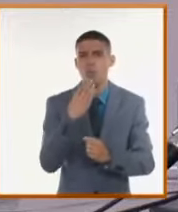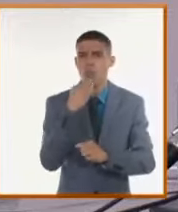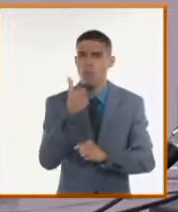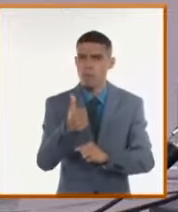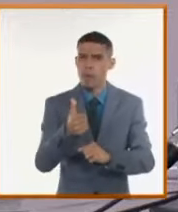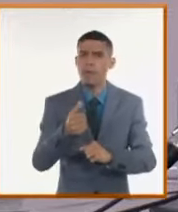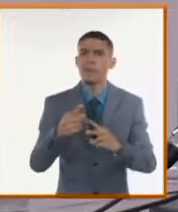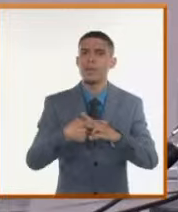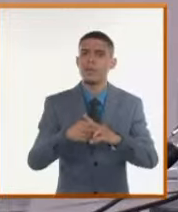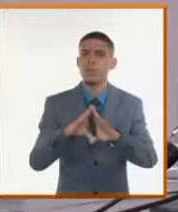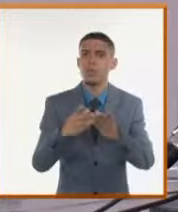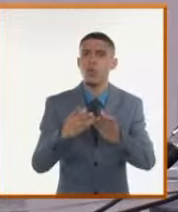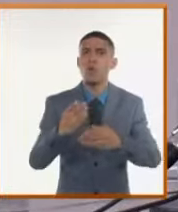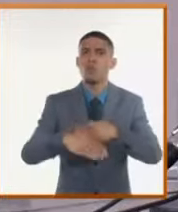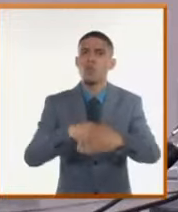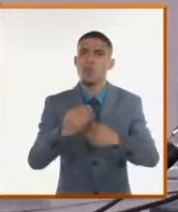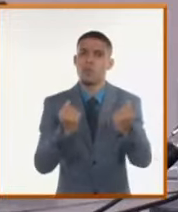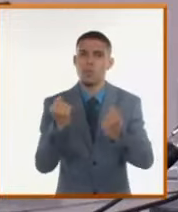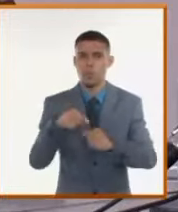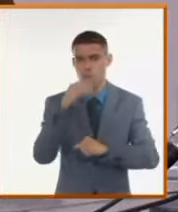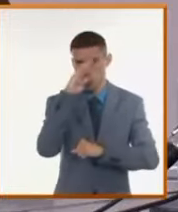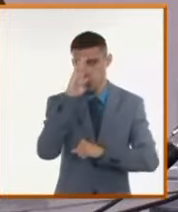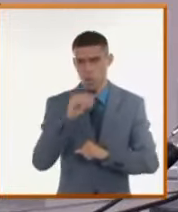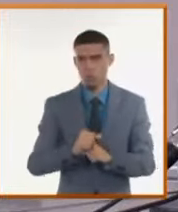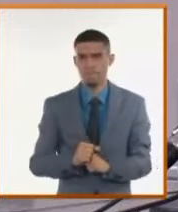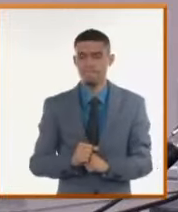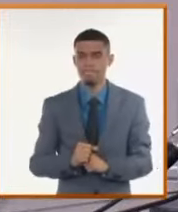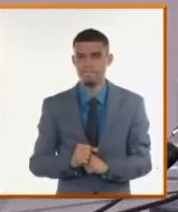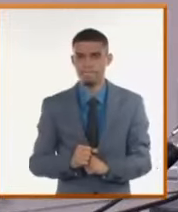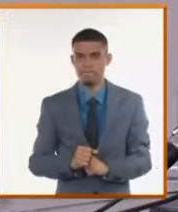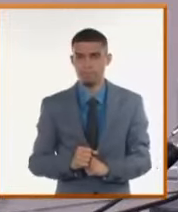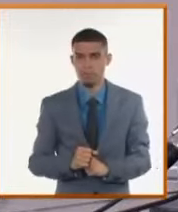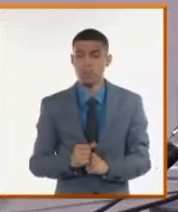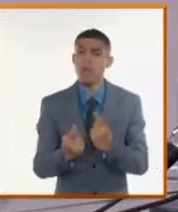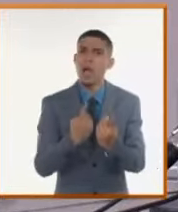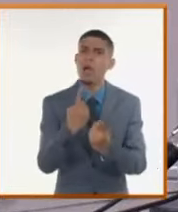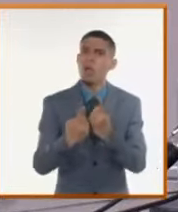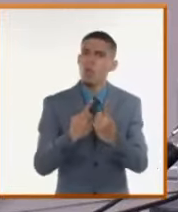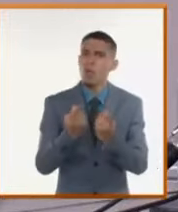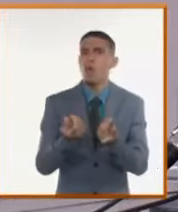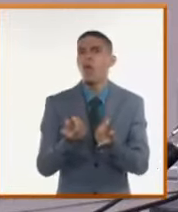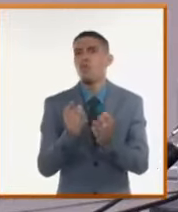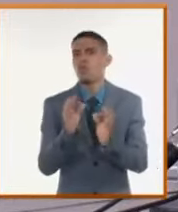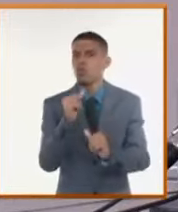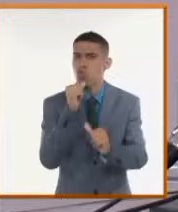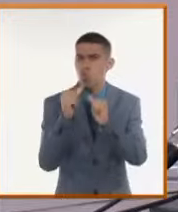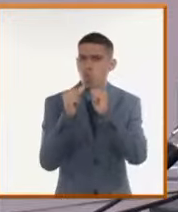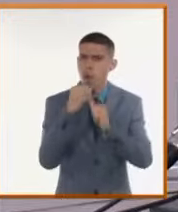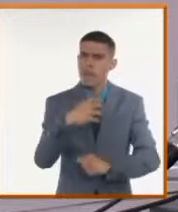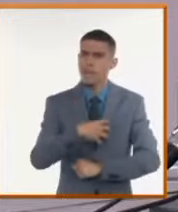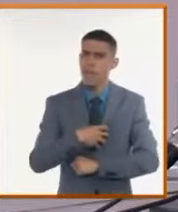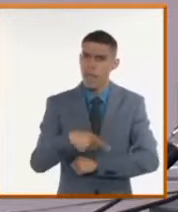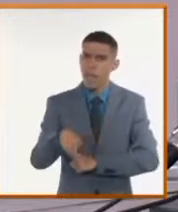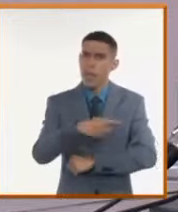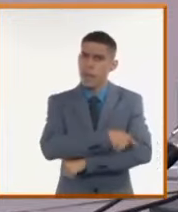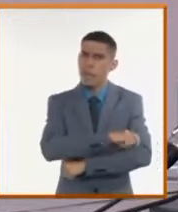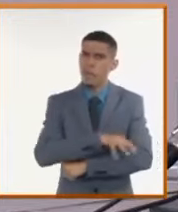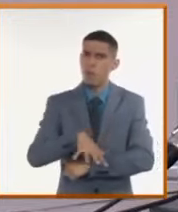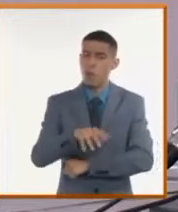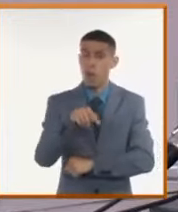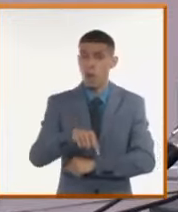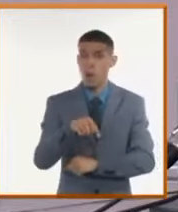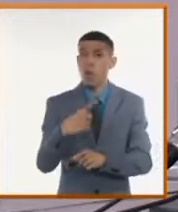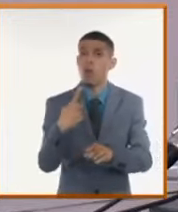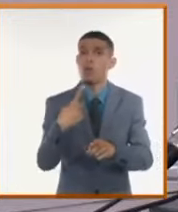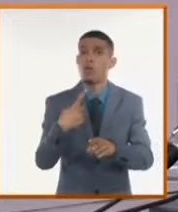transporte en Cuba seis vías habla esta persona son algunas de las opiniones que hemos recibido vamos a ver